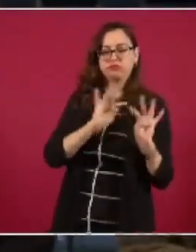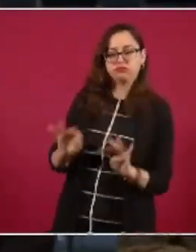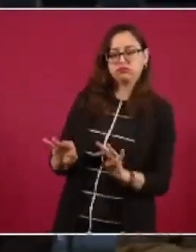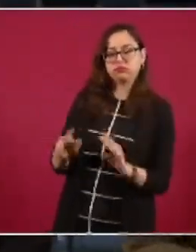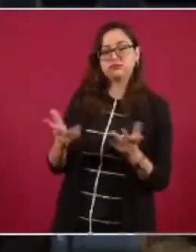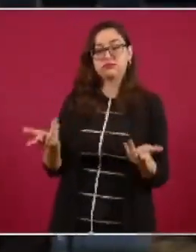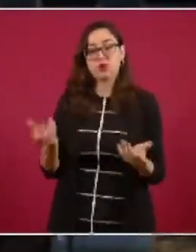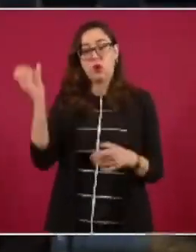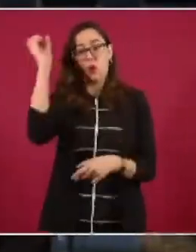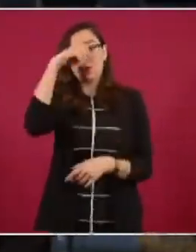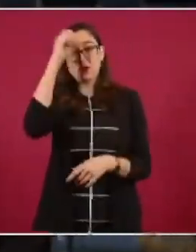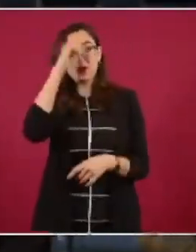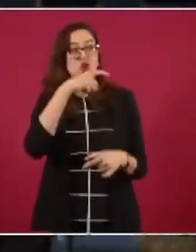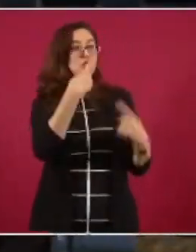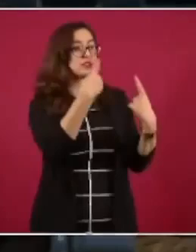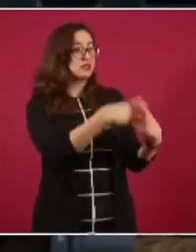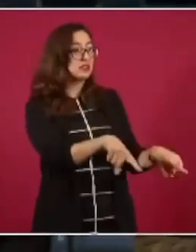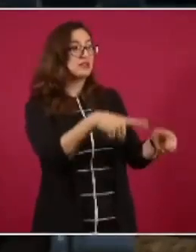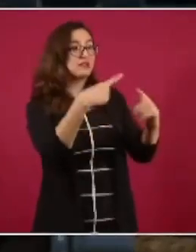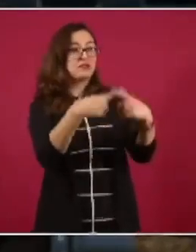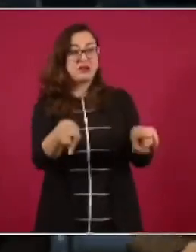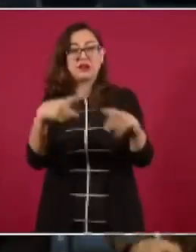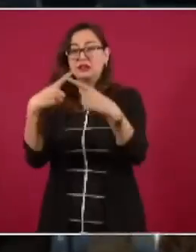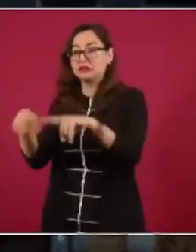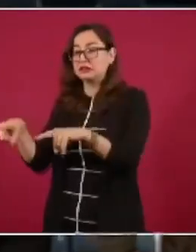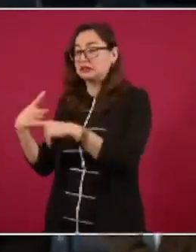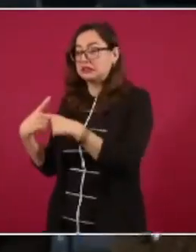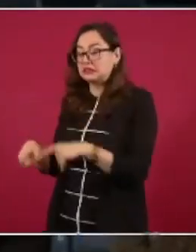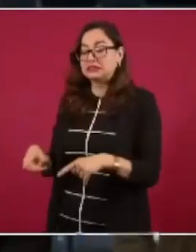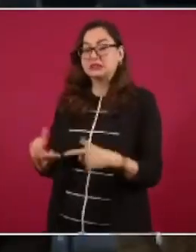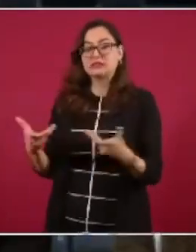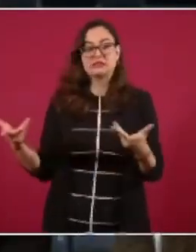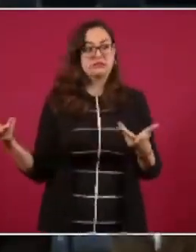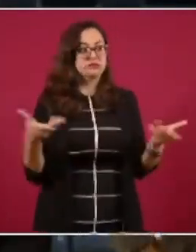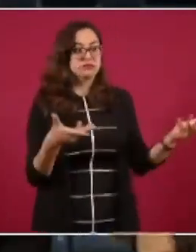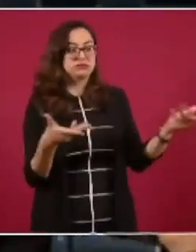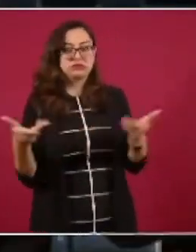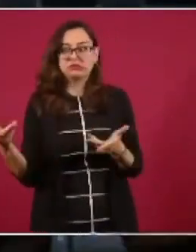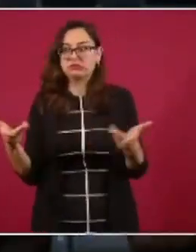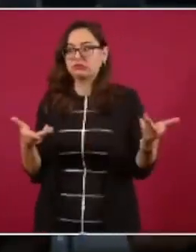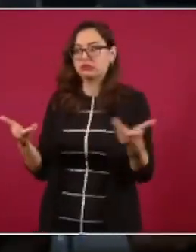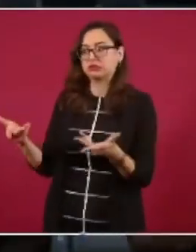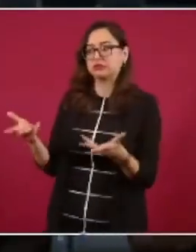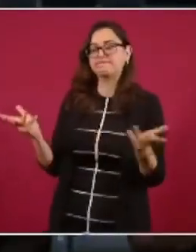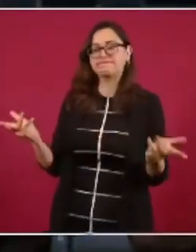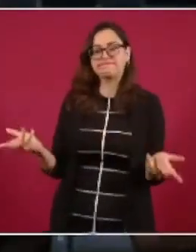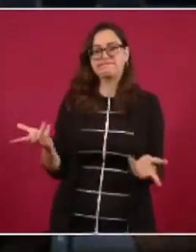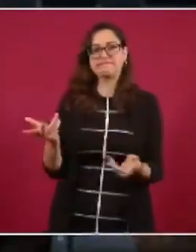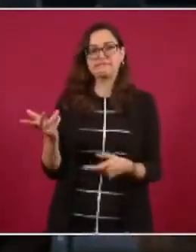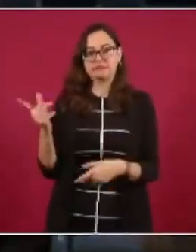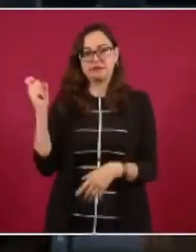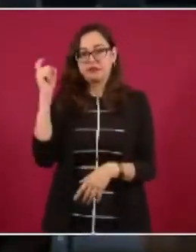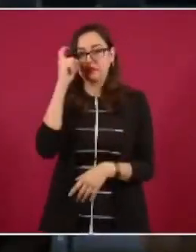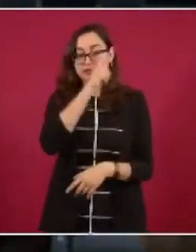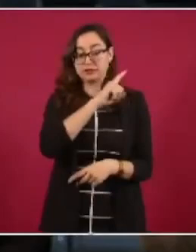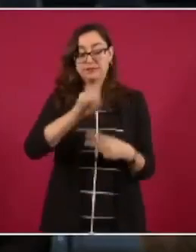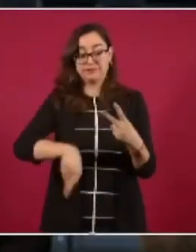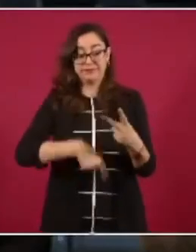expertos, sino porque están involucrados miles de detenidos y futuros